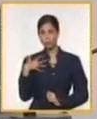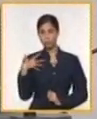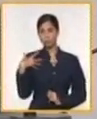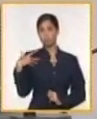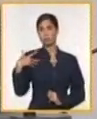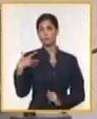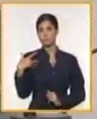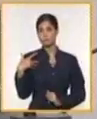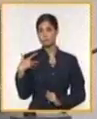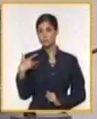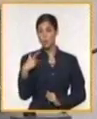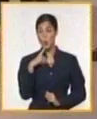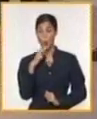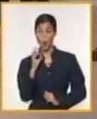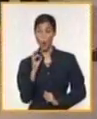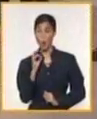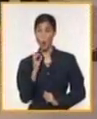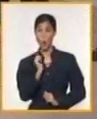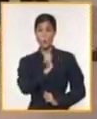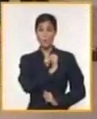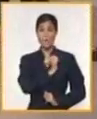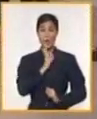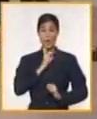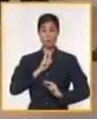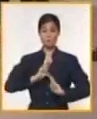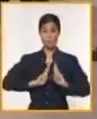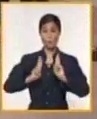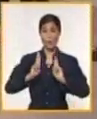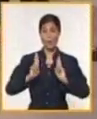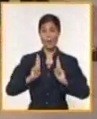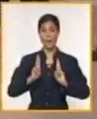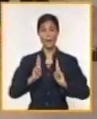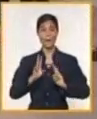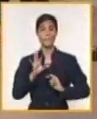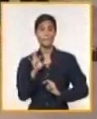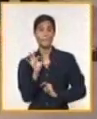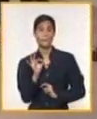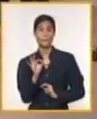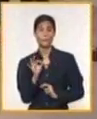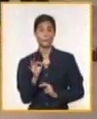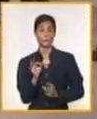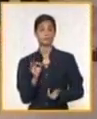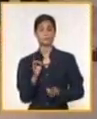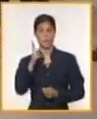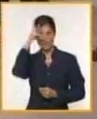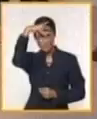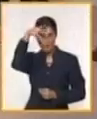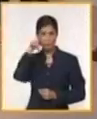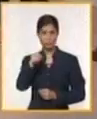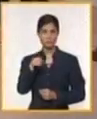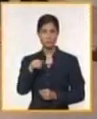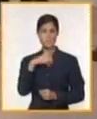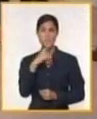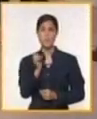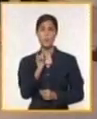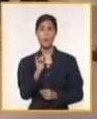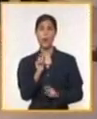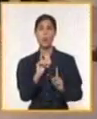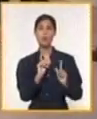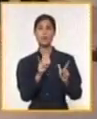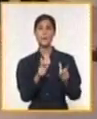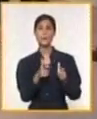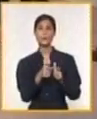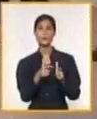quiere negociar, yo tomo una medida y todo el mundo después se acobarda, lo mismo, pero es el mismo discurso, fíjate, que con China en el